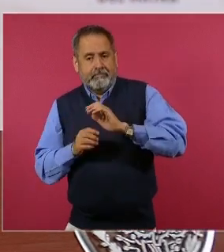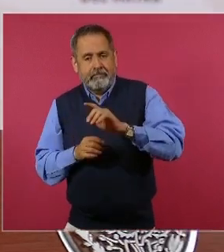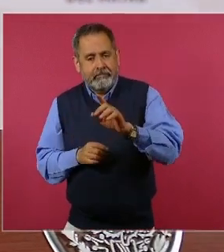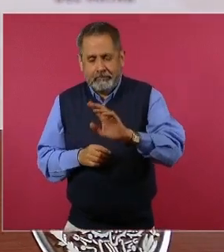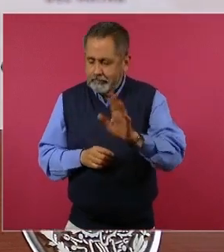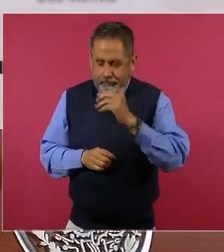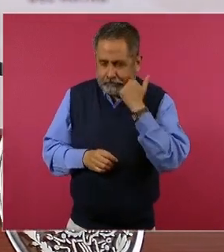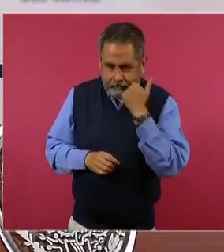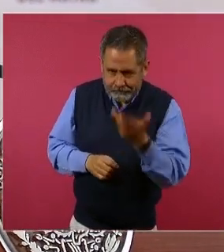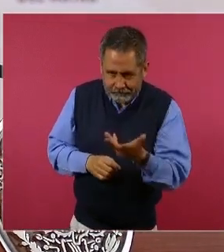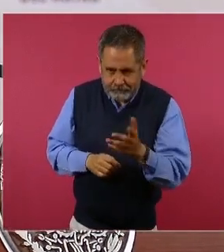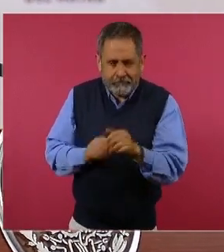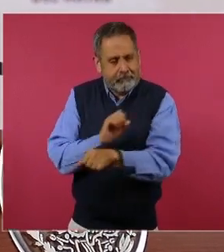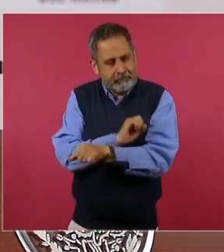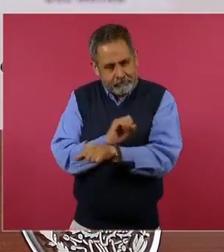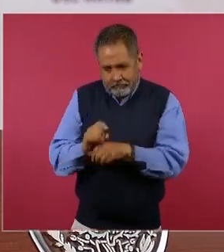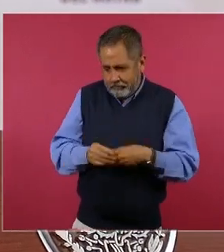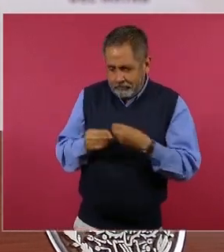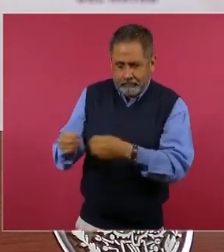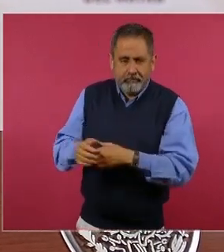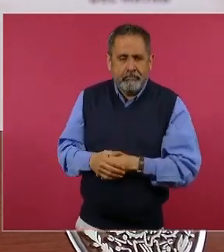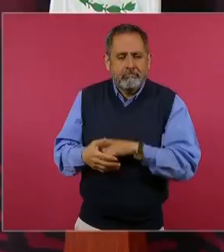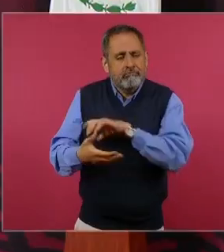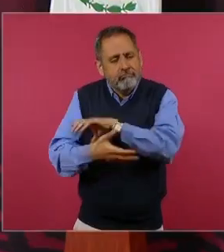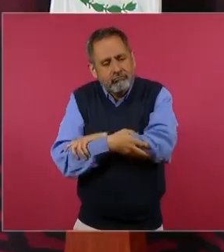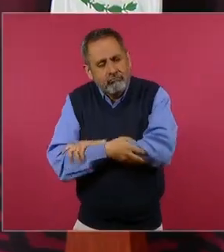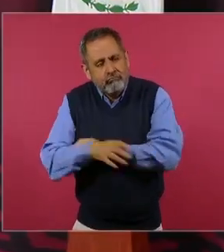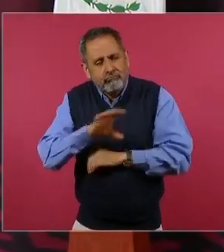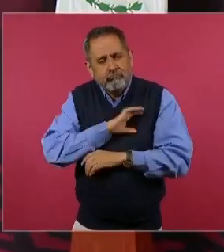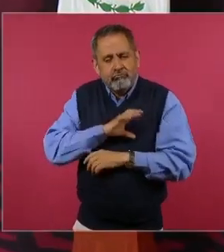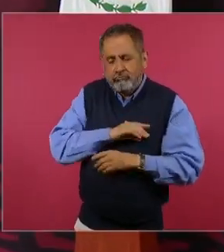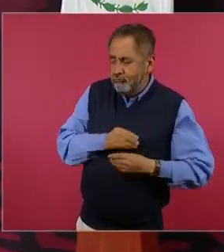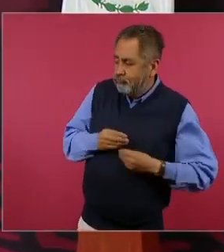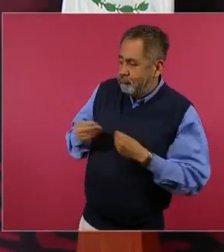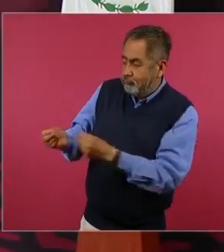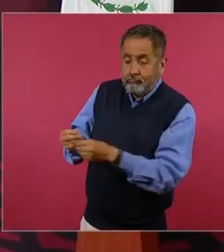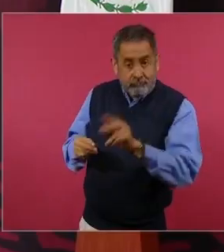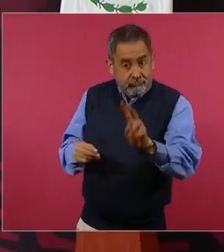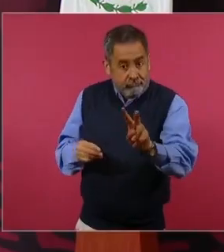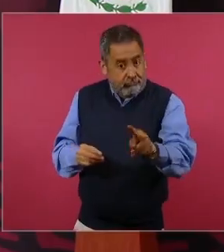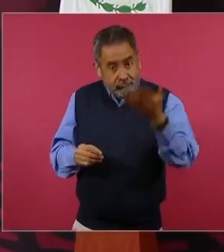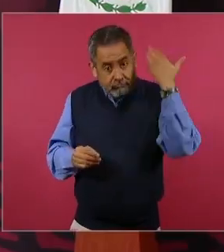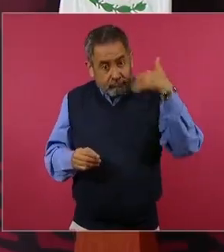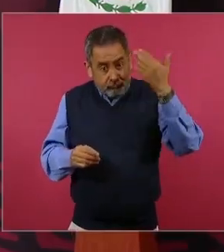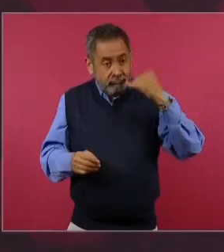no, y además esto es fraterno, pero así como se los estoy